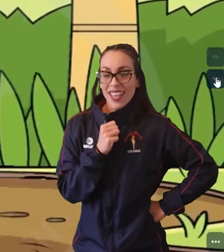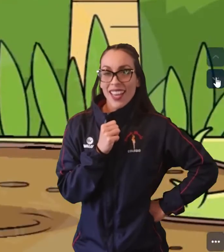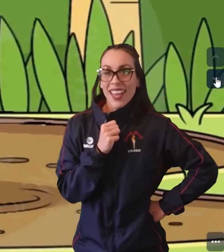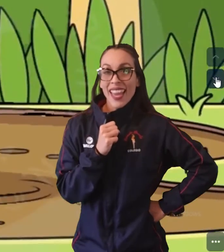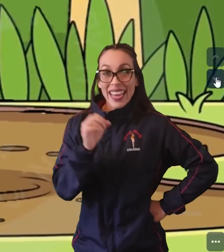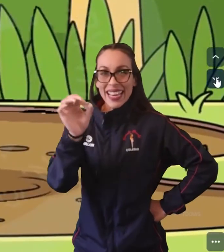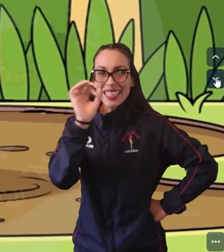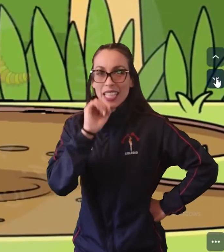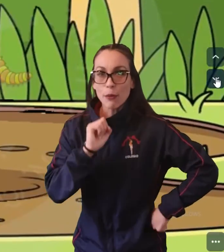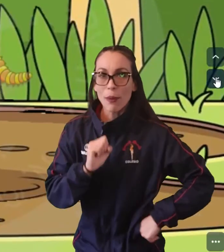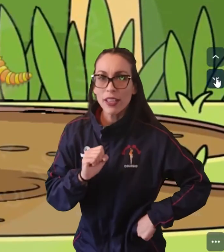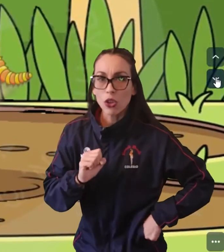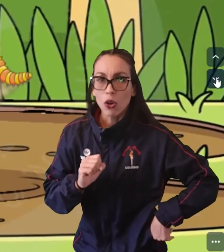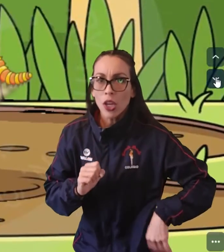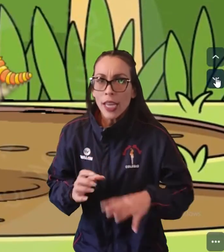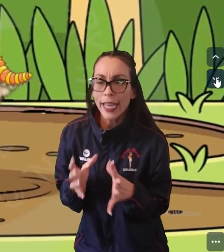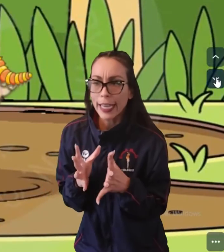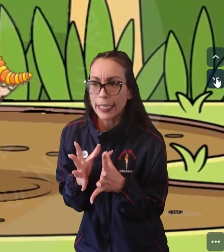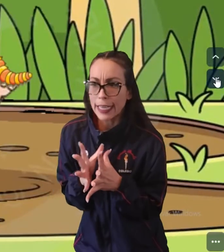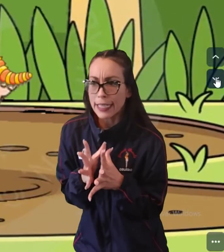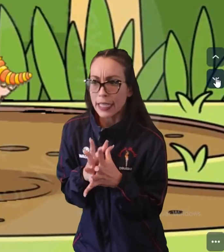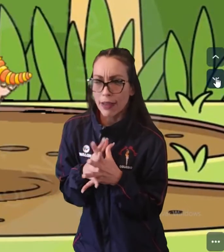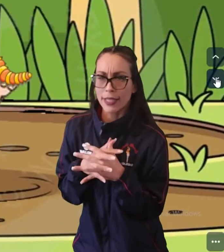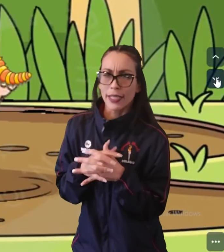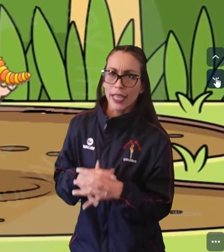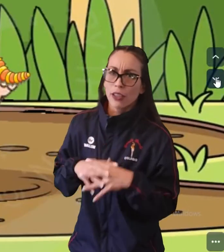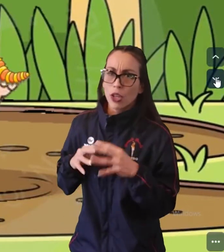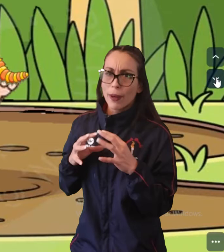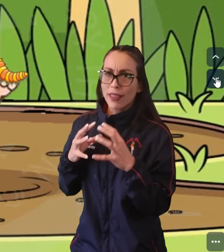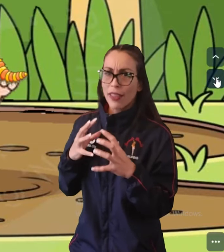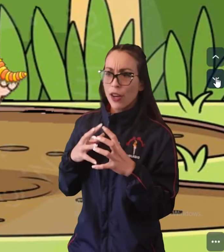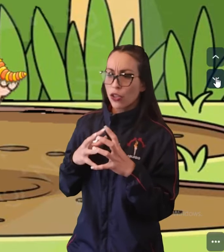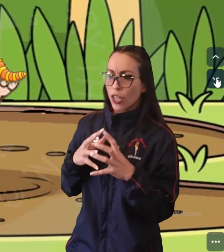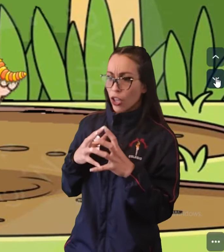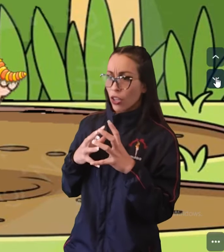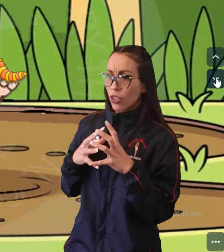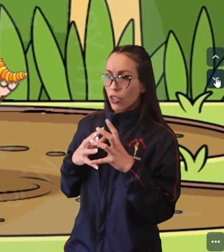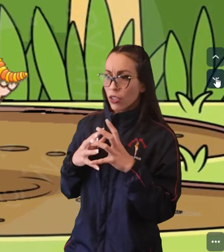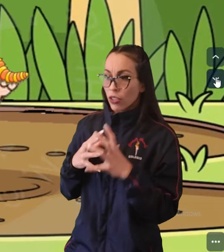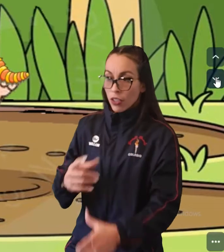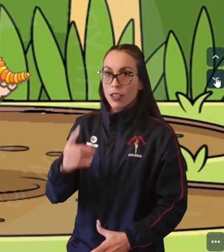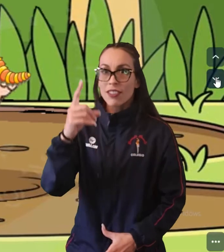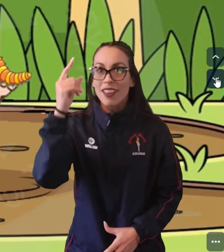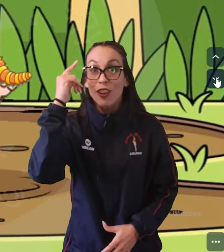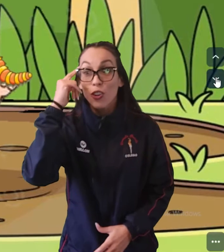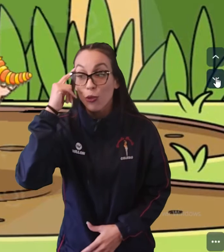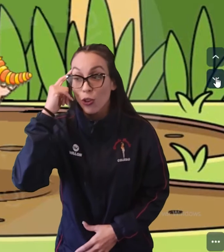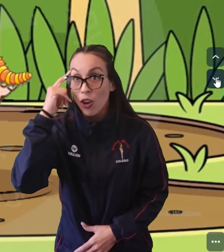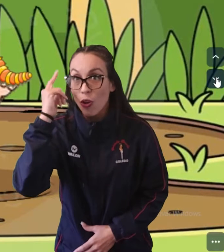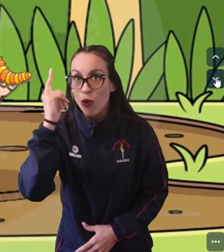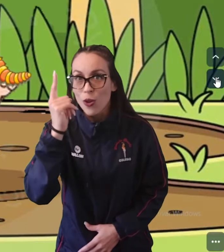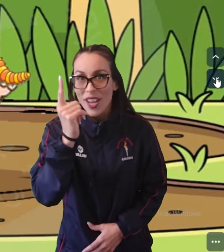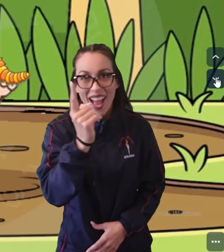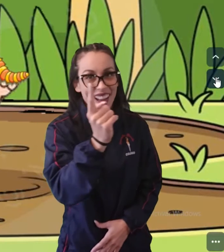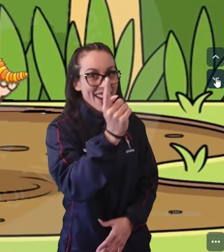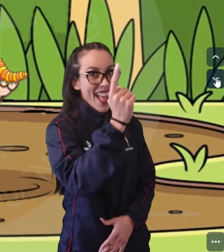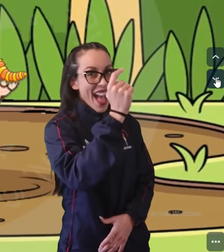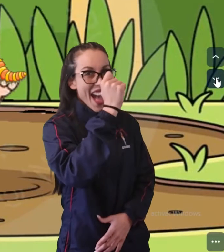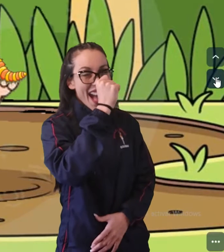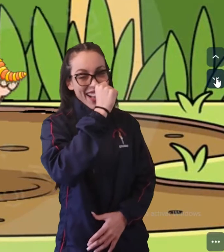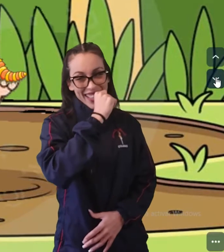Entonces, en este momento en el que él estaba sintiendo el verdadero terror, se le ocurrió